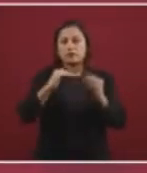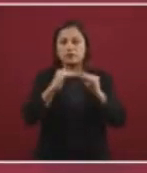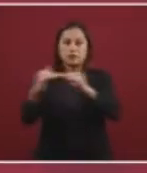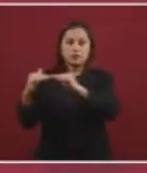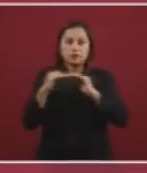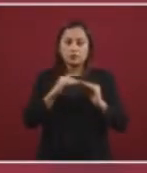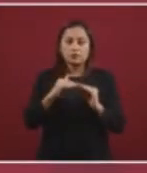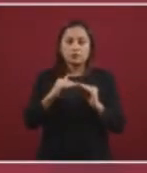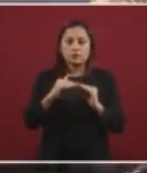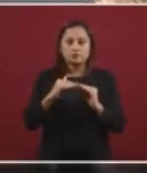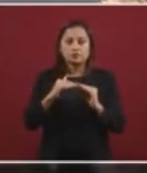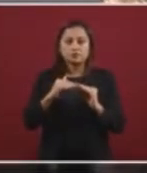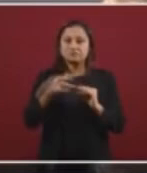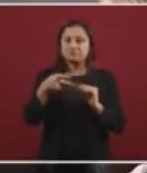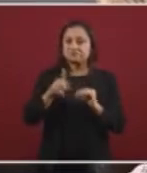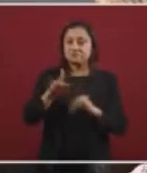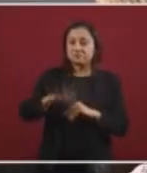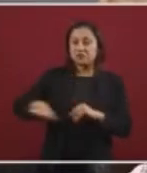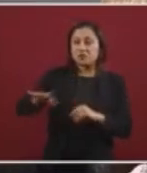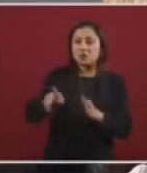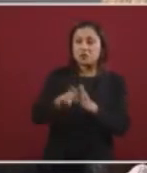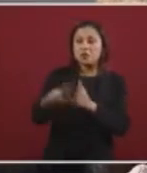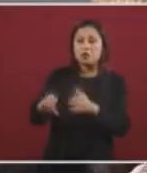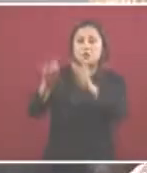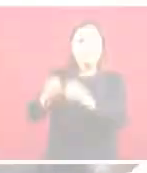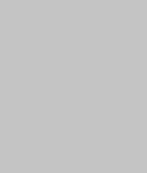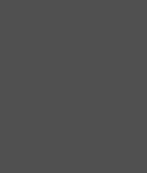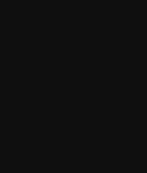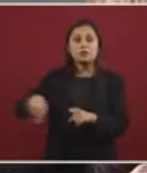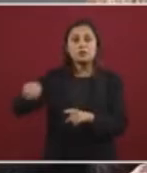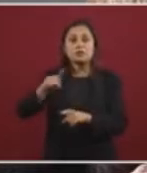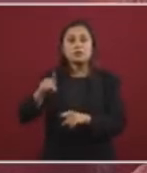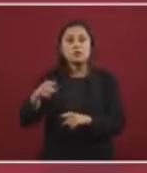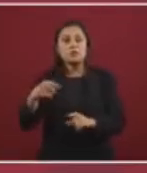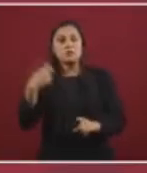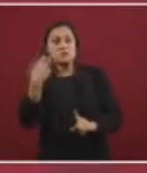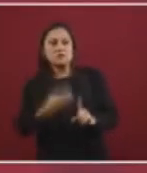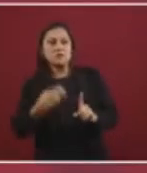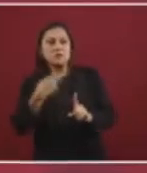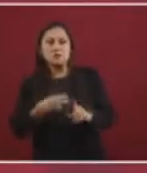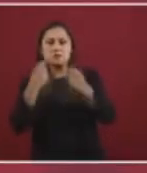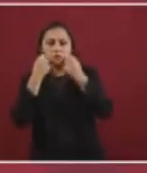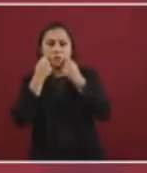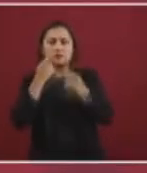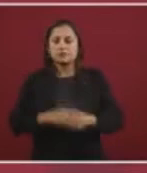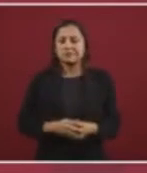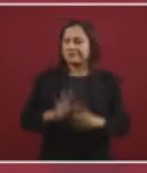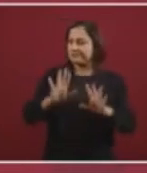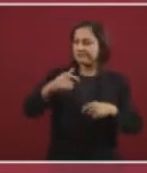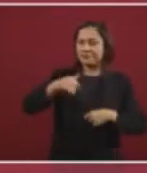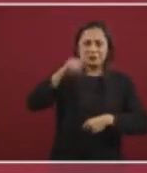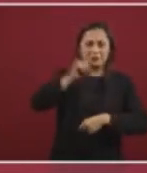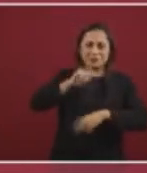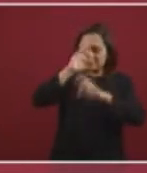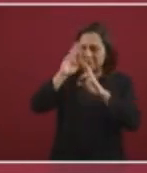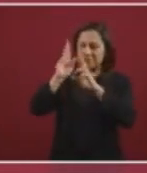este periodismo sea crítico con el gobierno? Siempre los he respetado a todos. No los veo yo como enemigos, sino